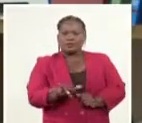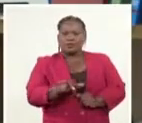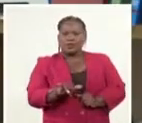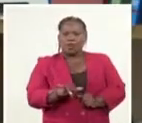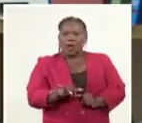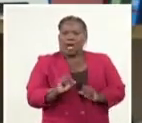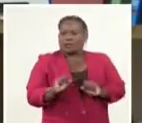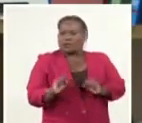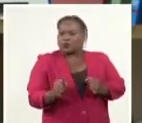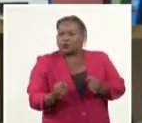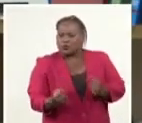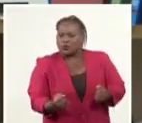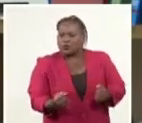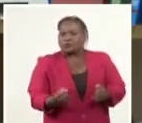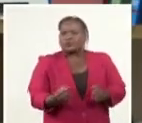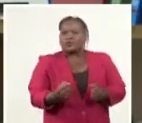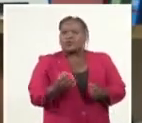rigurosa,